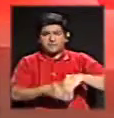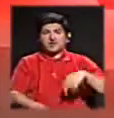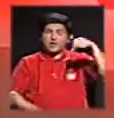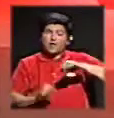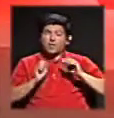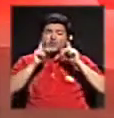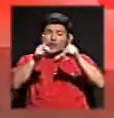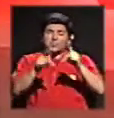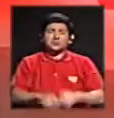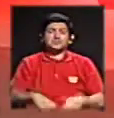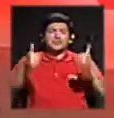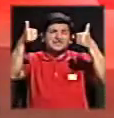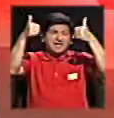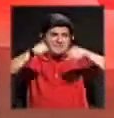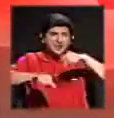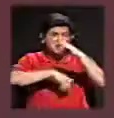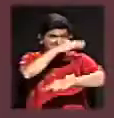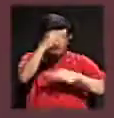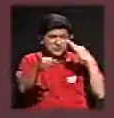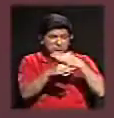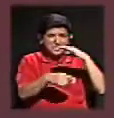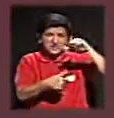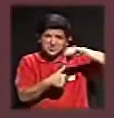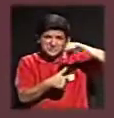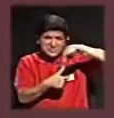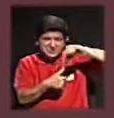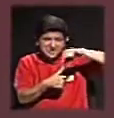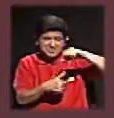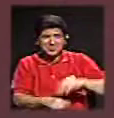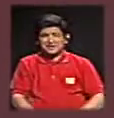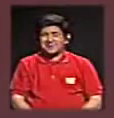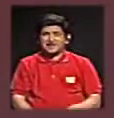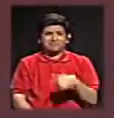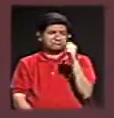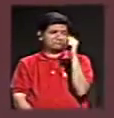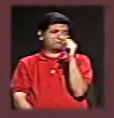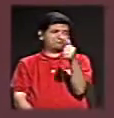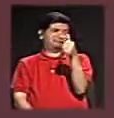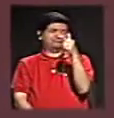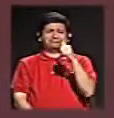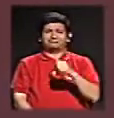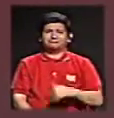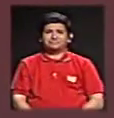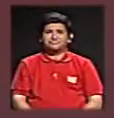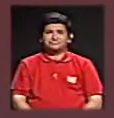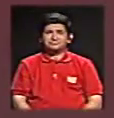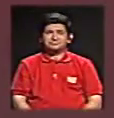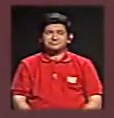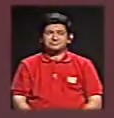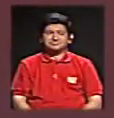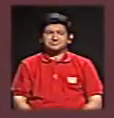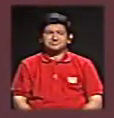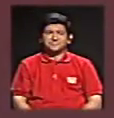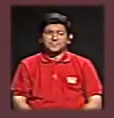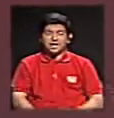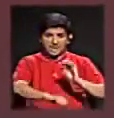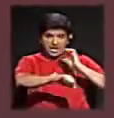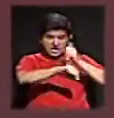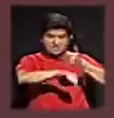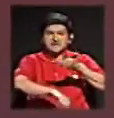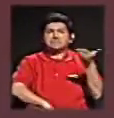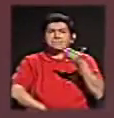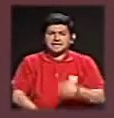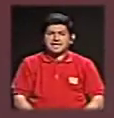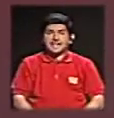posibilidades de que se dé un acuerdo de este tipo en Centroamérica son muy bajas. Lo que planteamos es